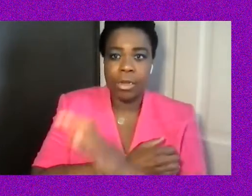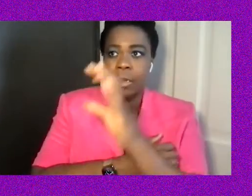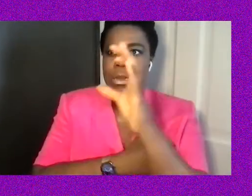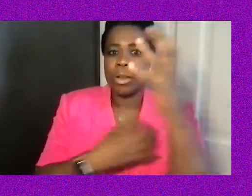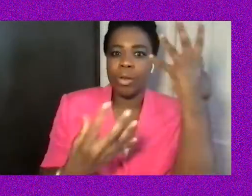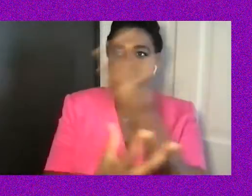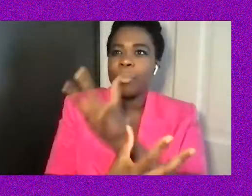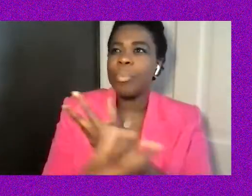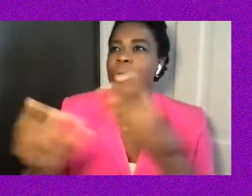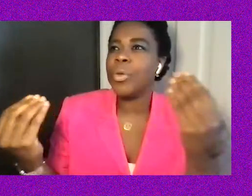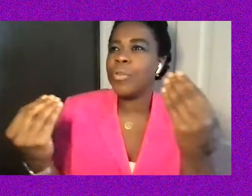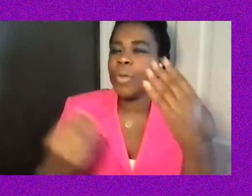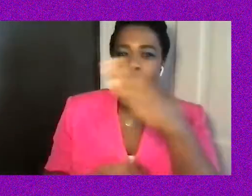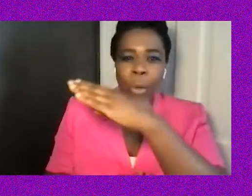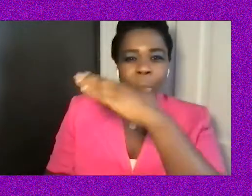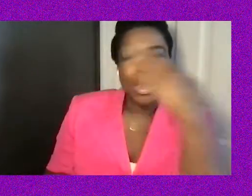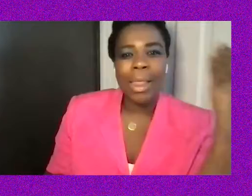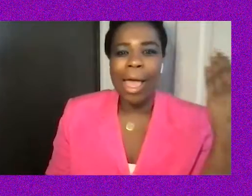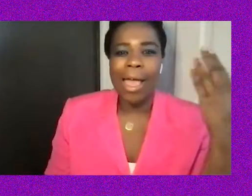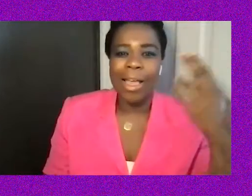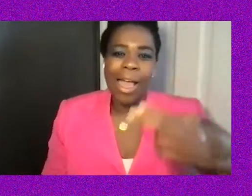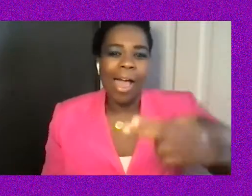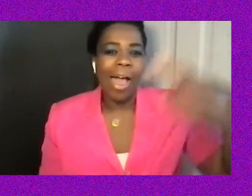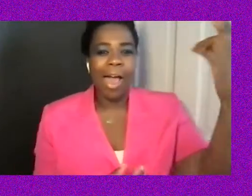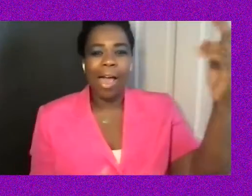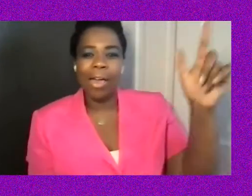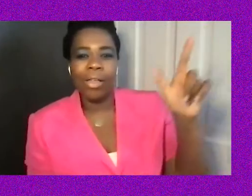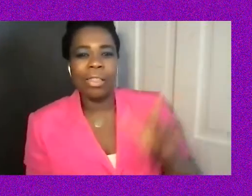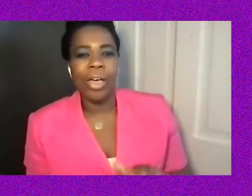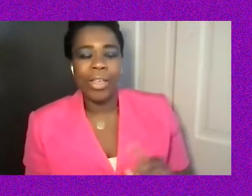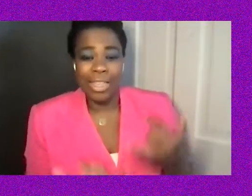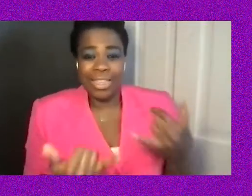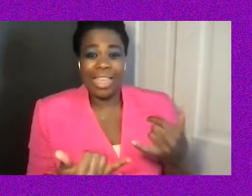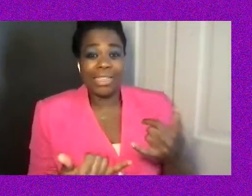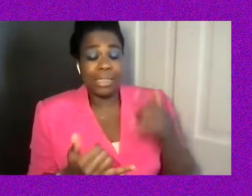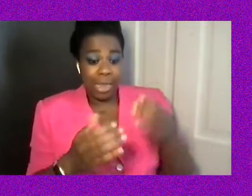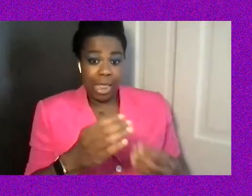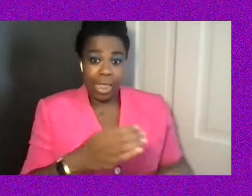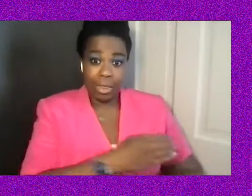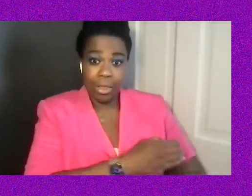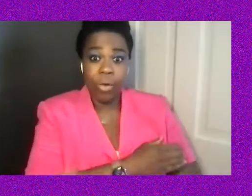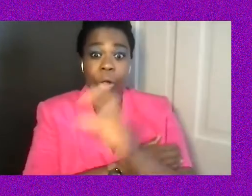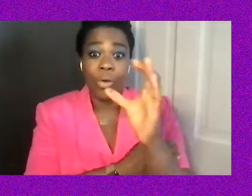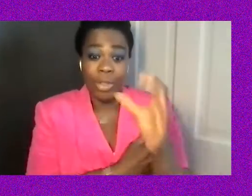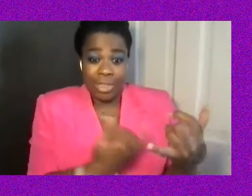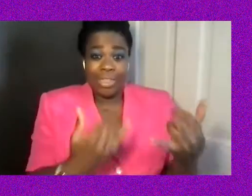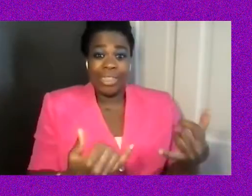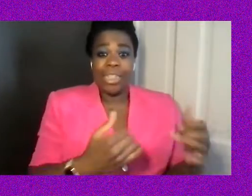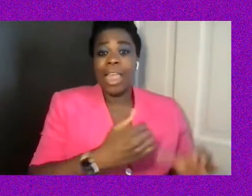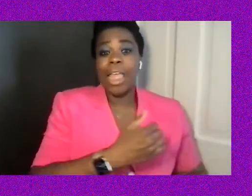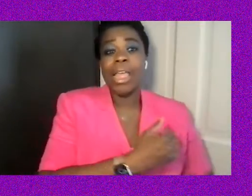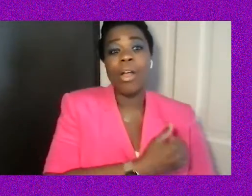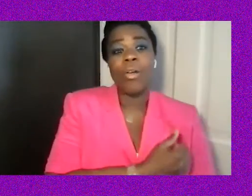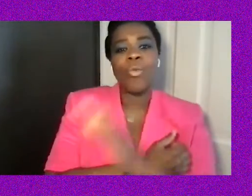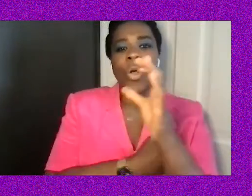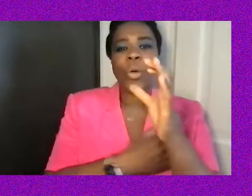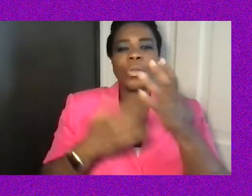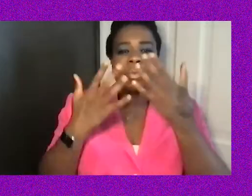hoy, hoy con melanina, hoy nos